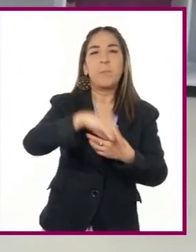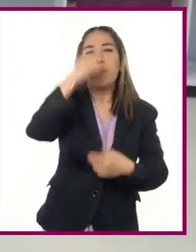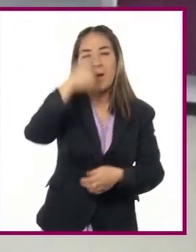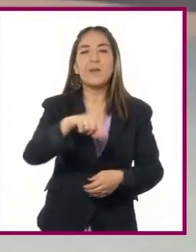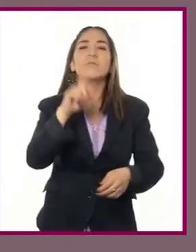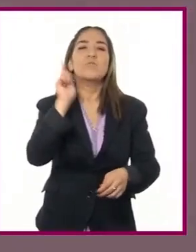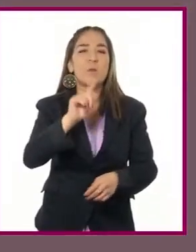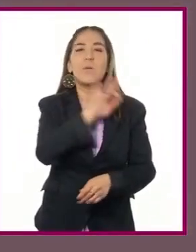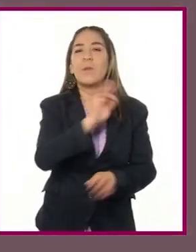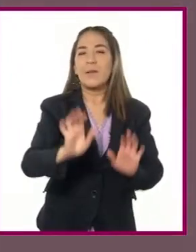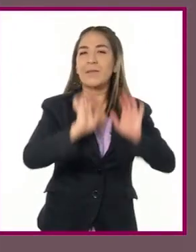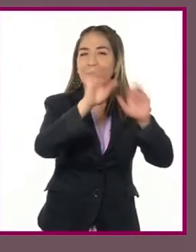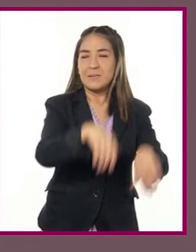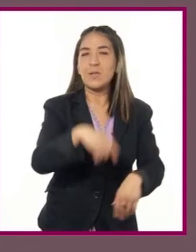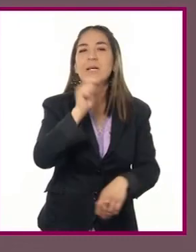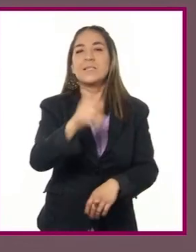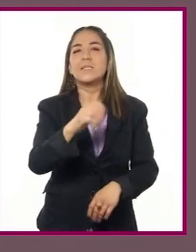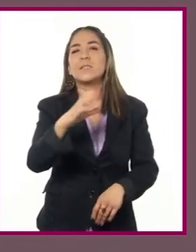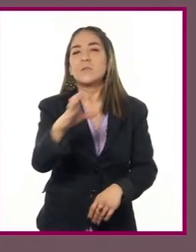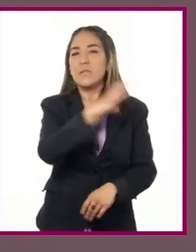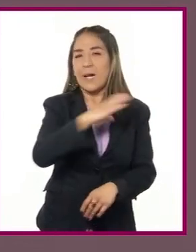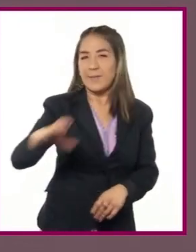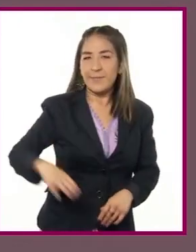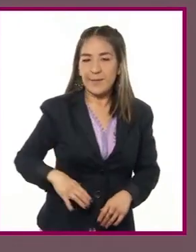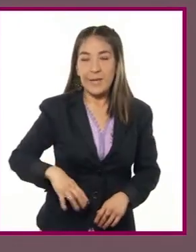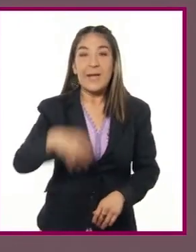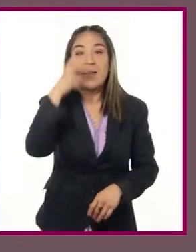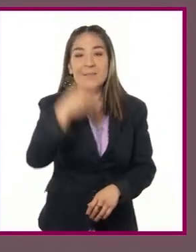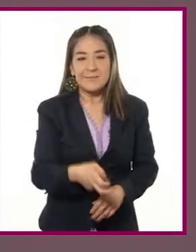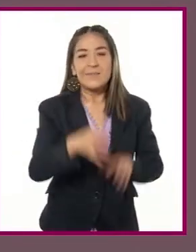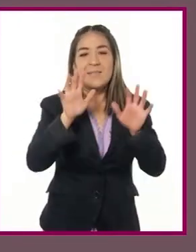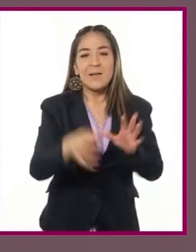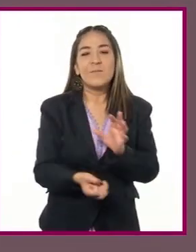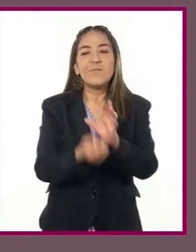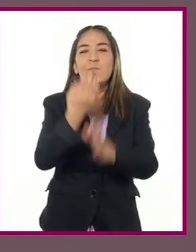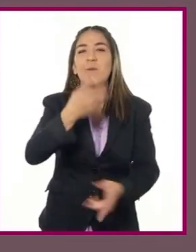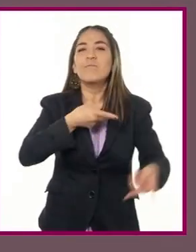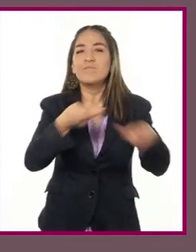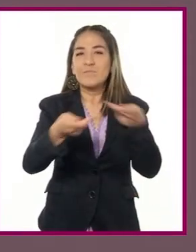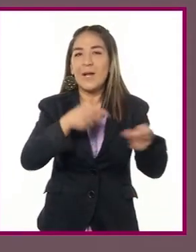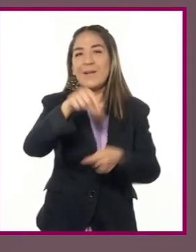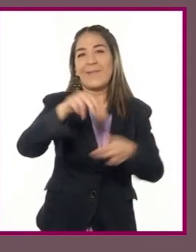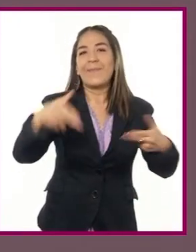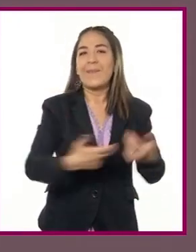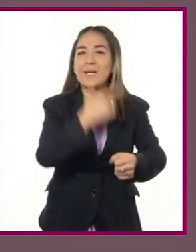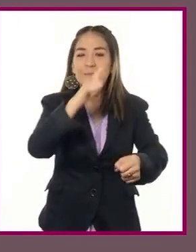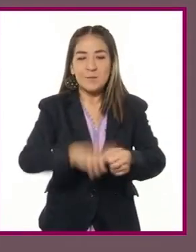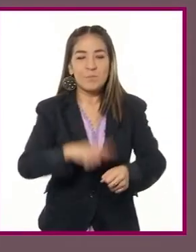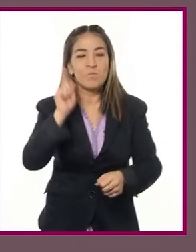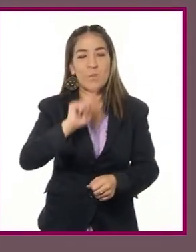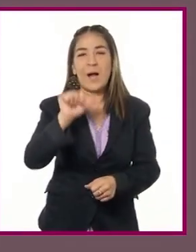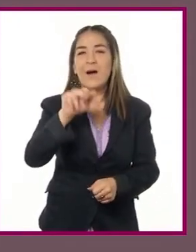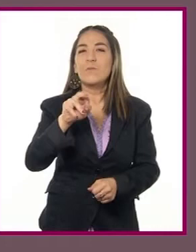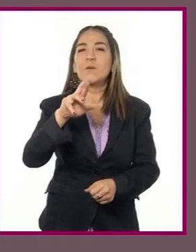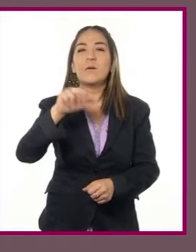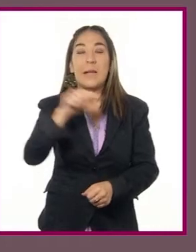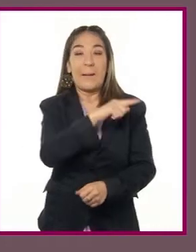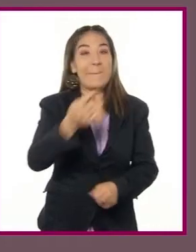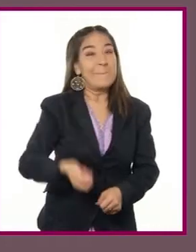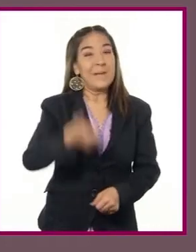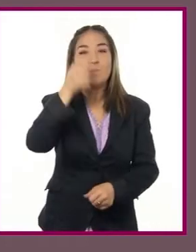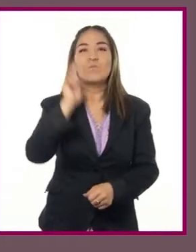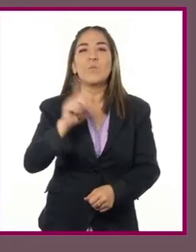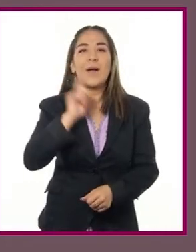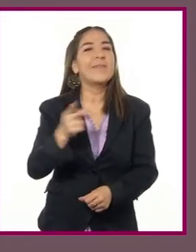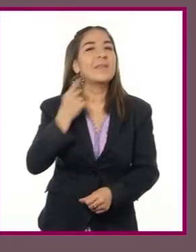elección popular. A partir de este momento, comenzó una nueva dinámica nacional. Aurora Jiménez fue la primera